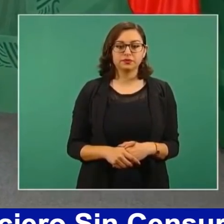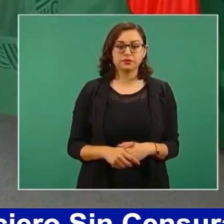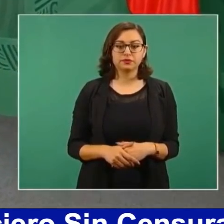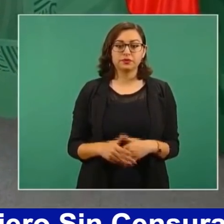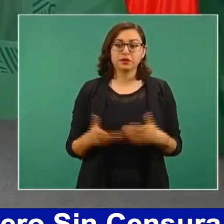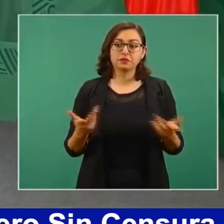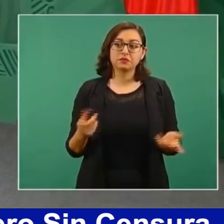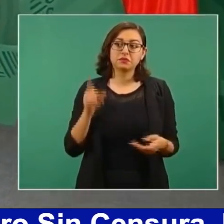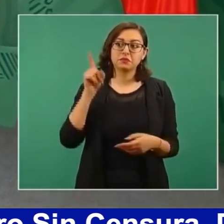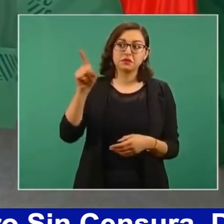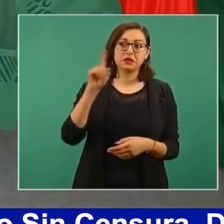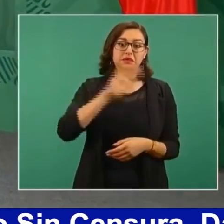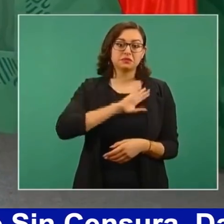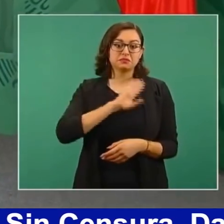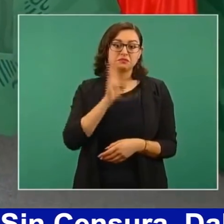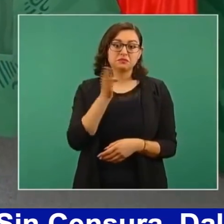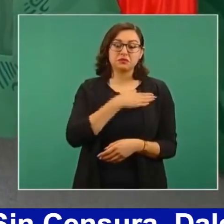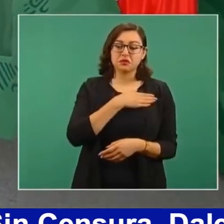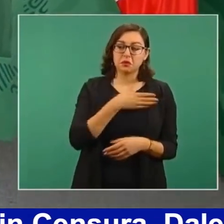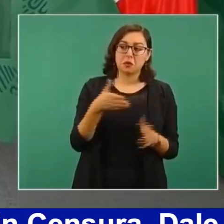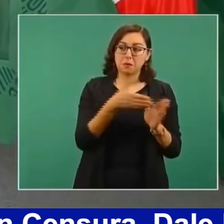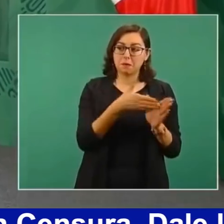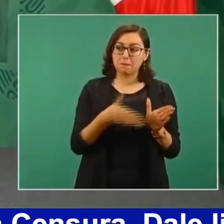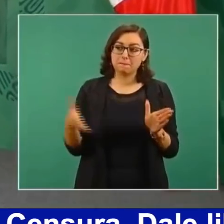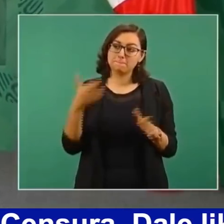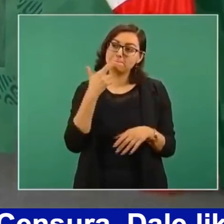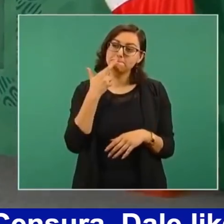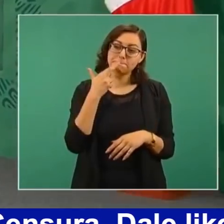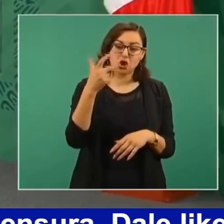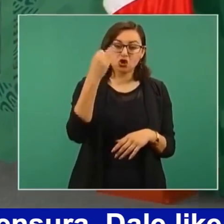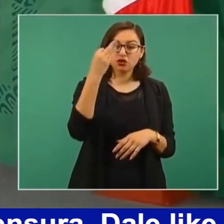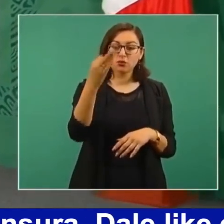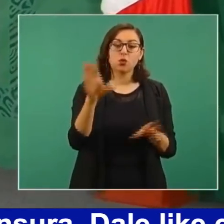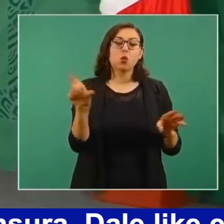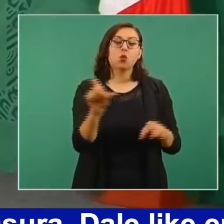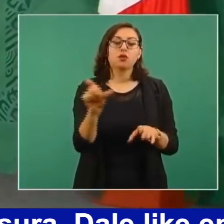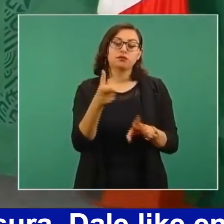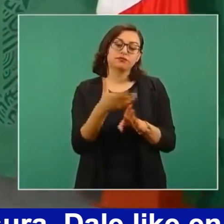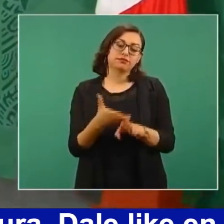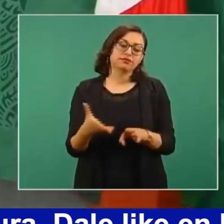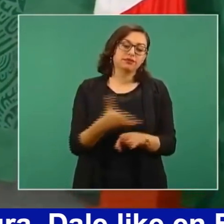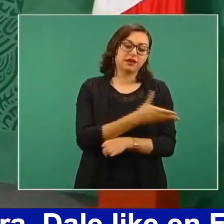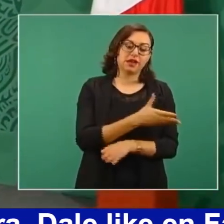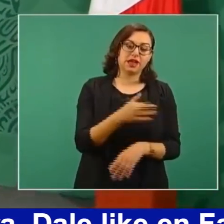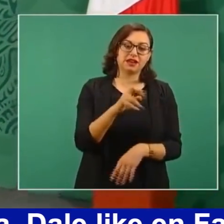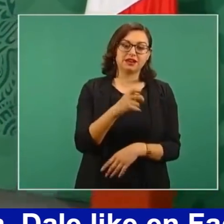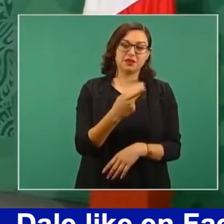Es la época de los grandes escritores, desde luego. Ahí está el mejor escritor